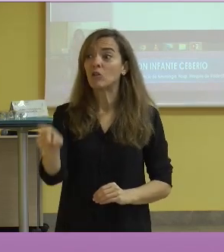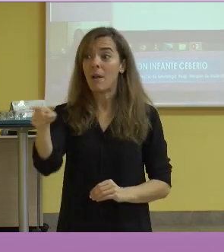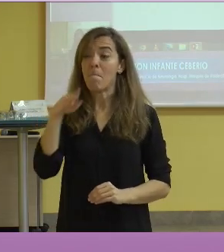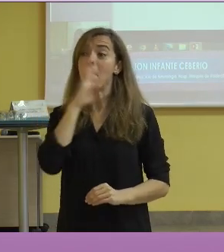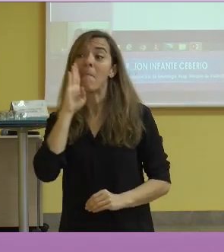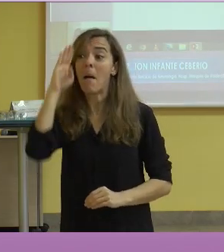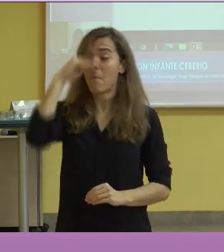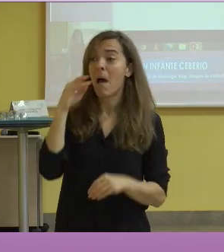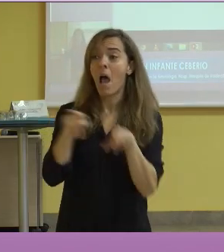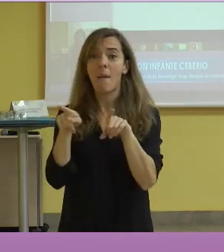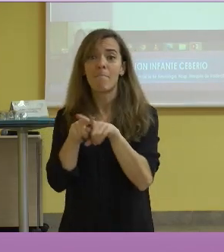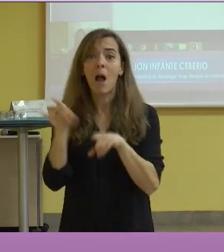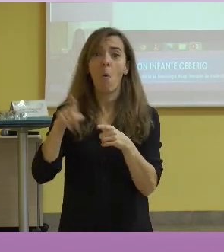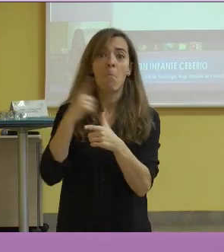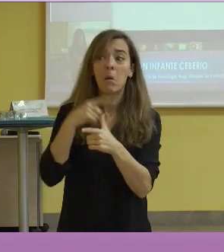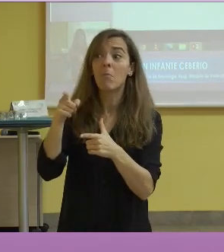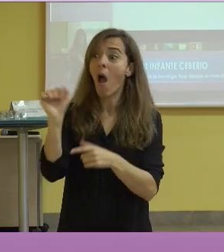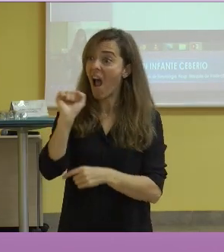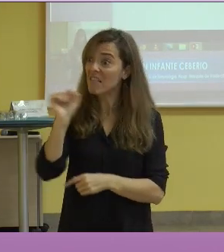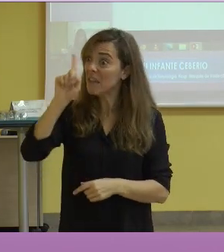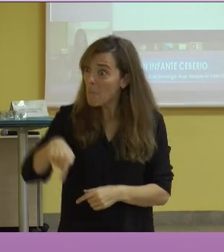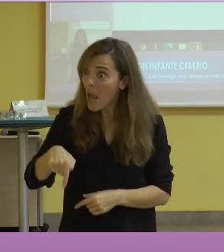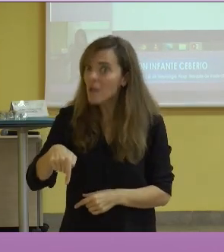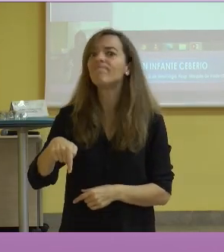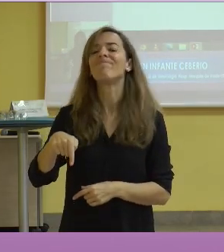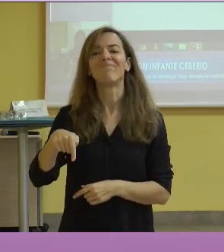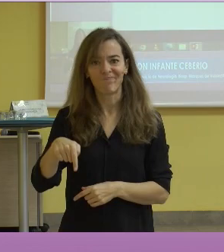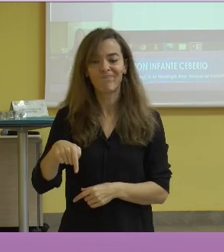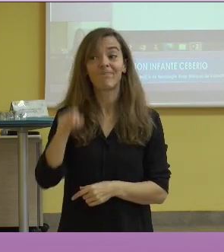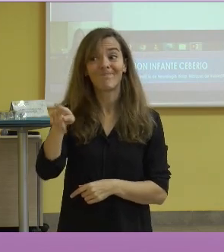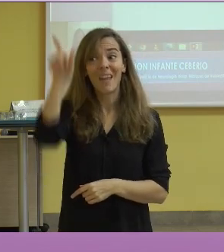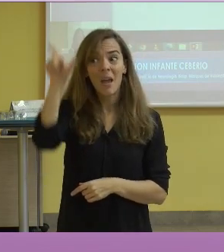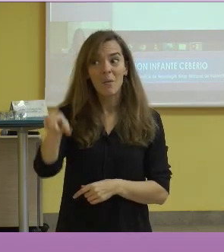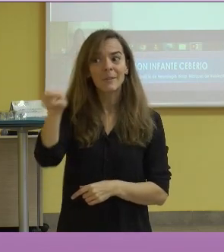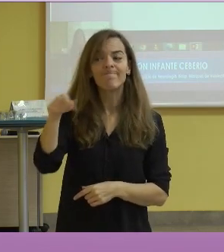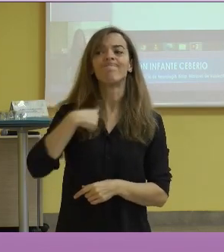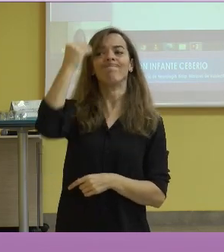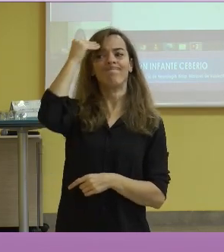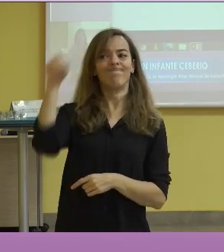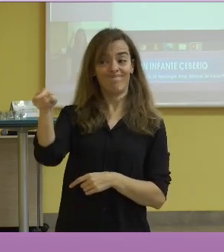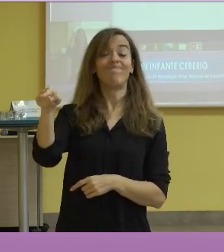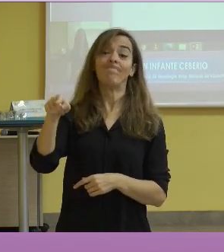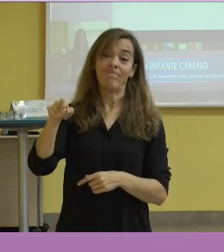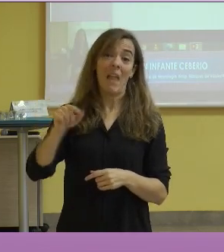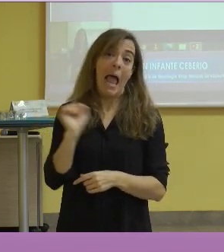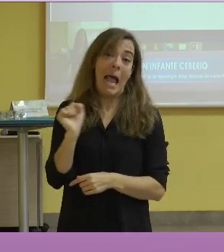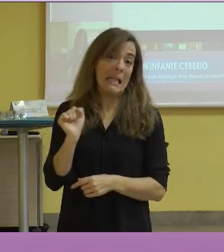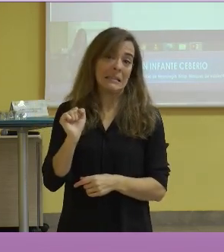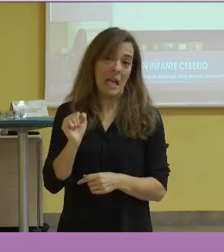padre, su hermano, su primo, pues también tienen ataxia, pues automáticamente vamos a pensar que sea una ataxia genética.